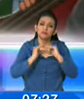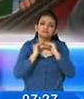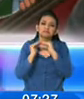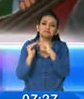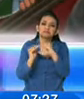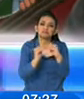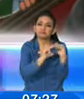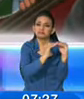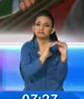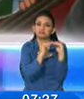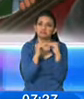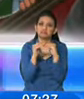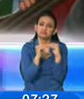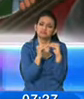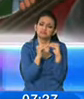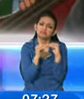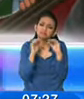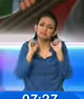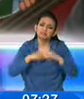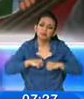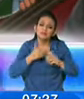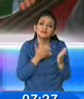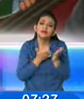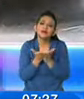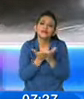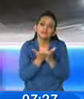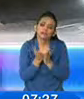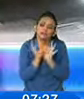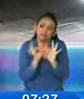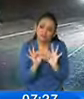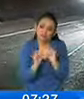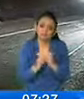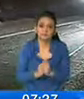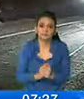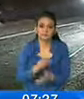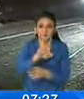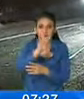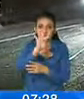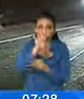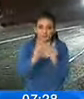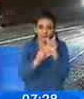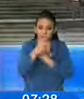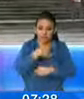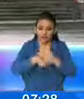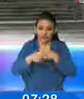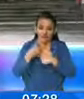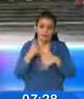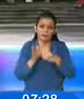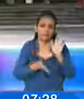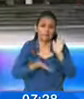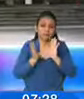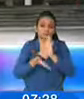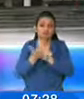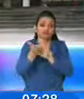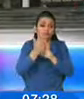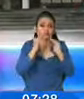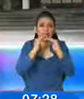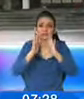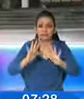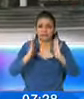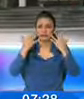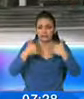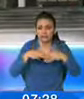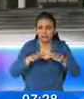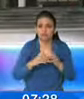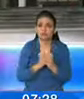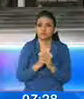un estándar aceptable para la prestación del servicio a Topia. De los 24 heridos, la mayoría ya fueron dados de alta de las diferentes casas de salud.